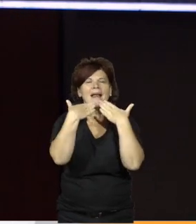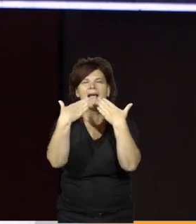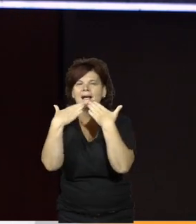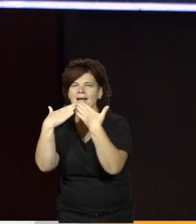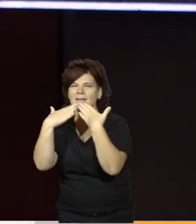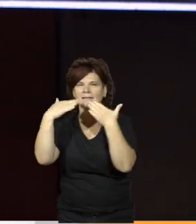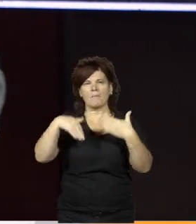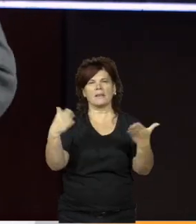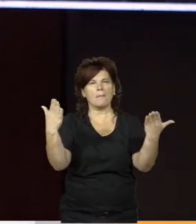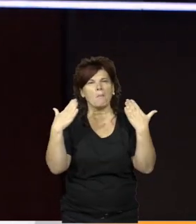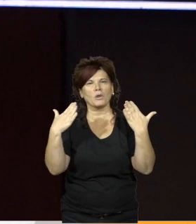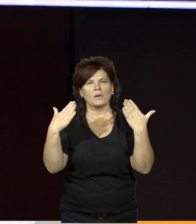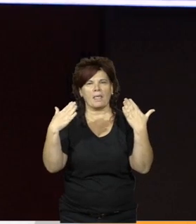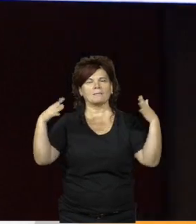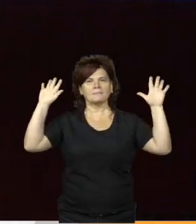por esta oportunidad.